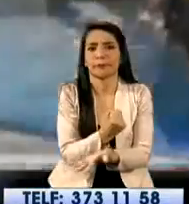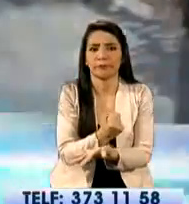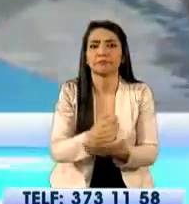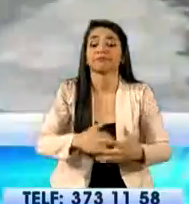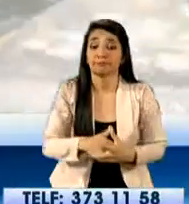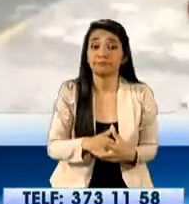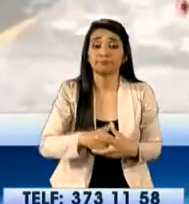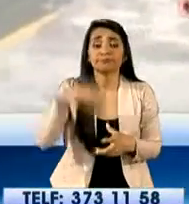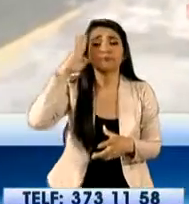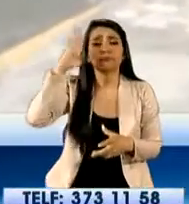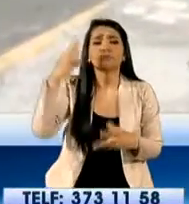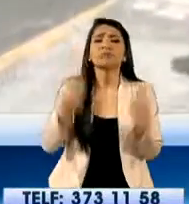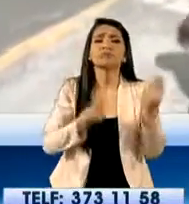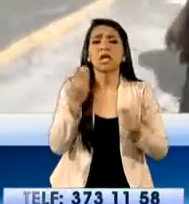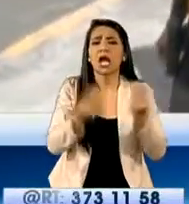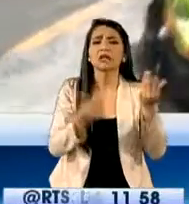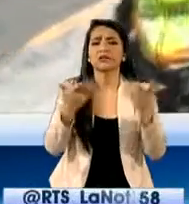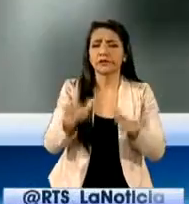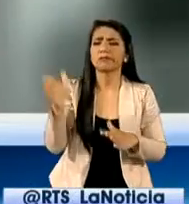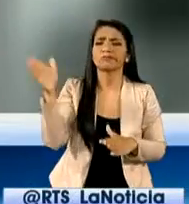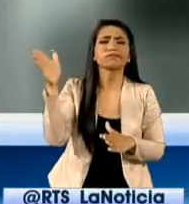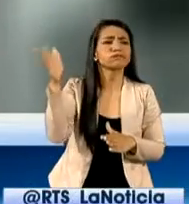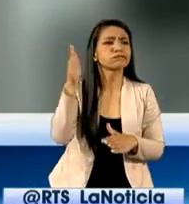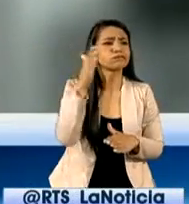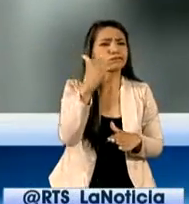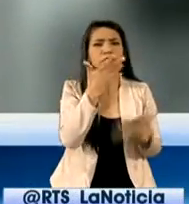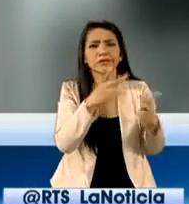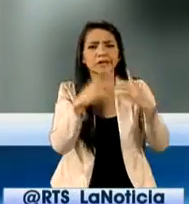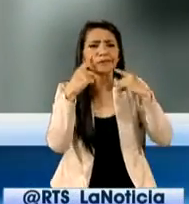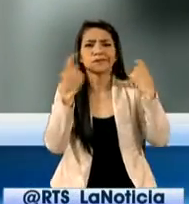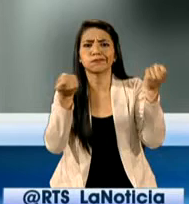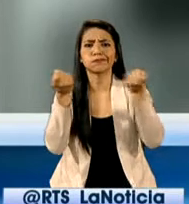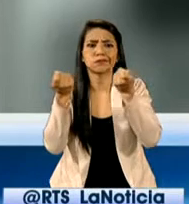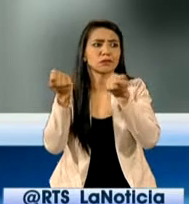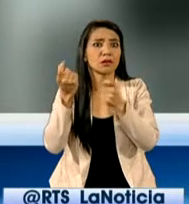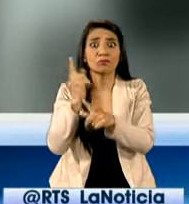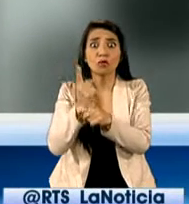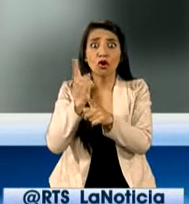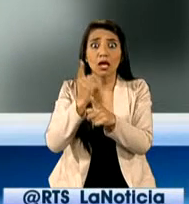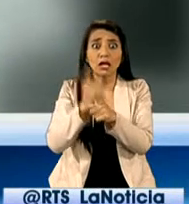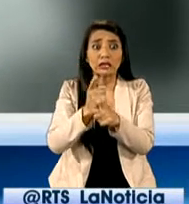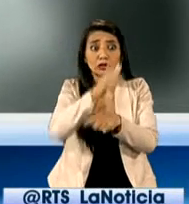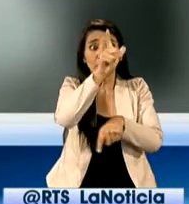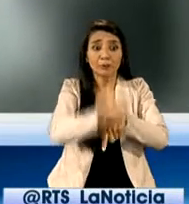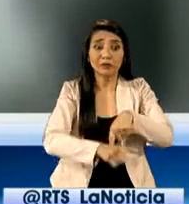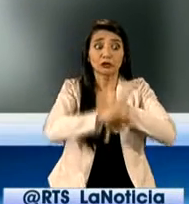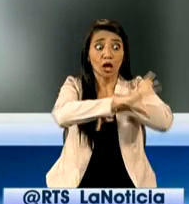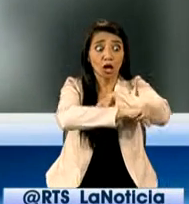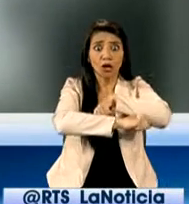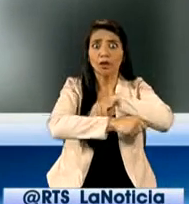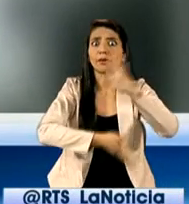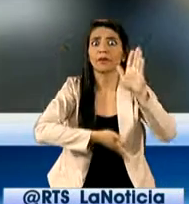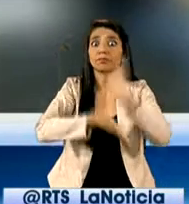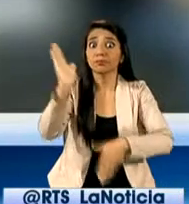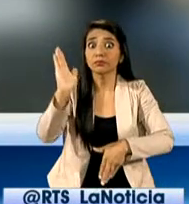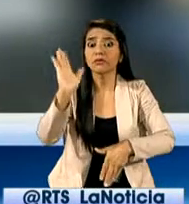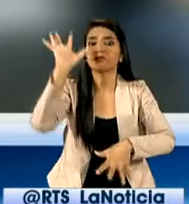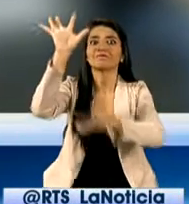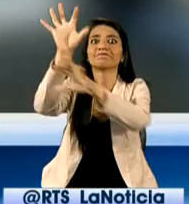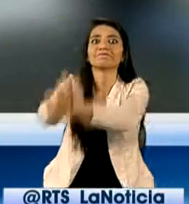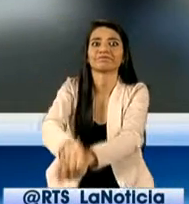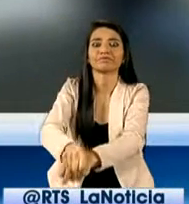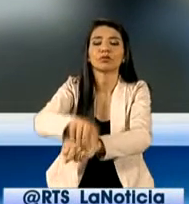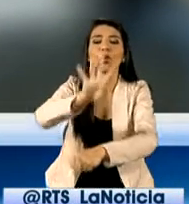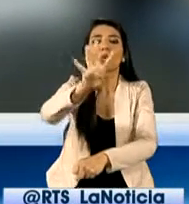a la delincuencia trabaja por varios frentes y esto permitió a los pocos minutos ubicar a los presuntos responsables del robo, cuatro hombres y una